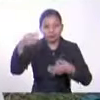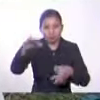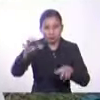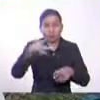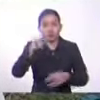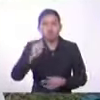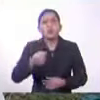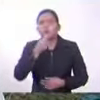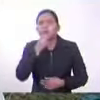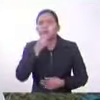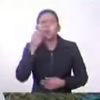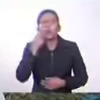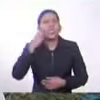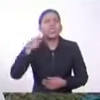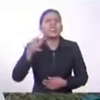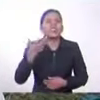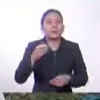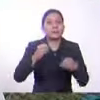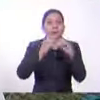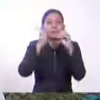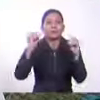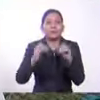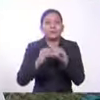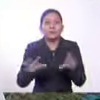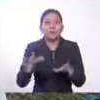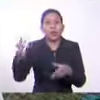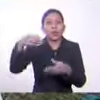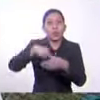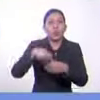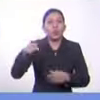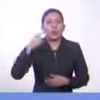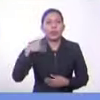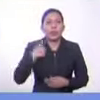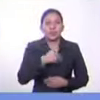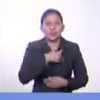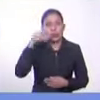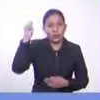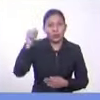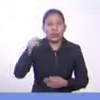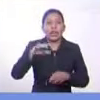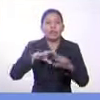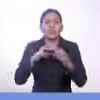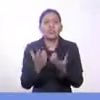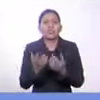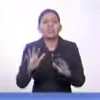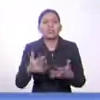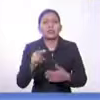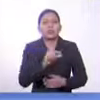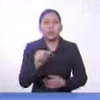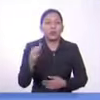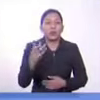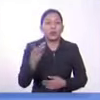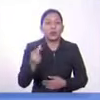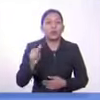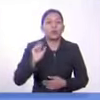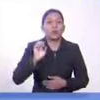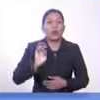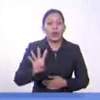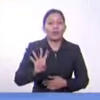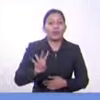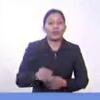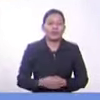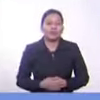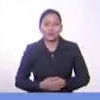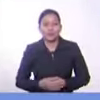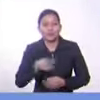a ella gracias al sitio web del Ministerio de Educación. Esta clase pertenece a nuestra semana número 4, así que ahí